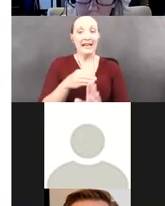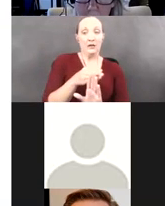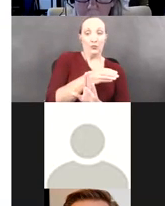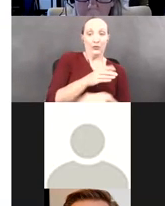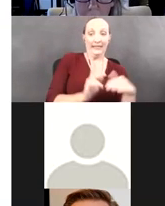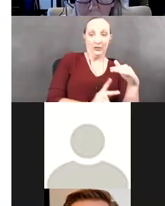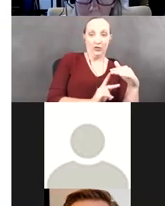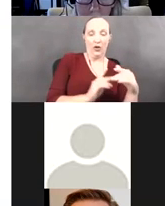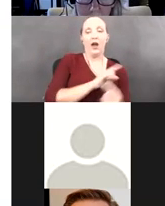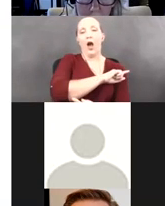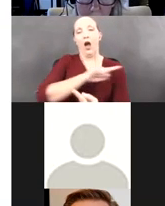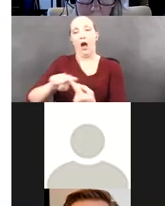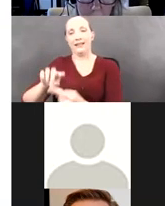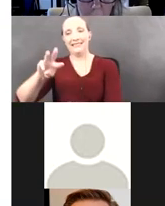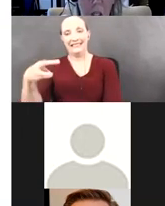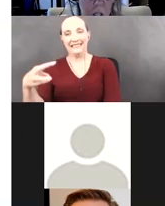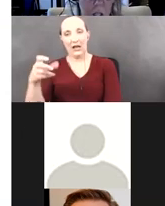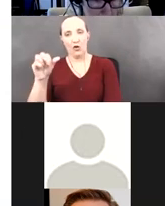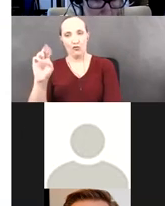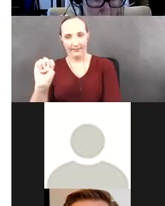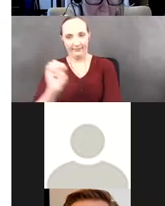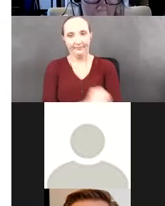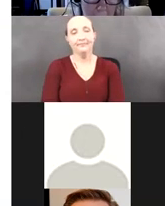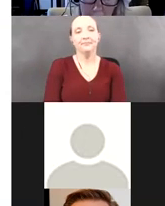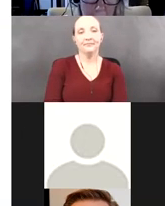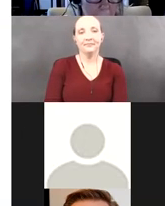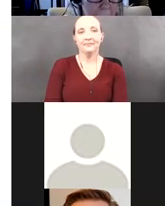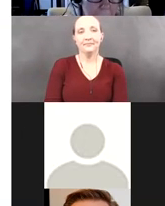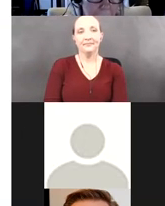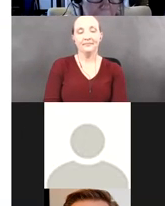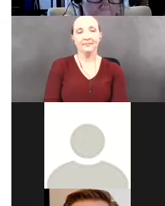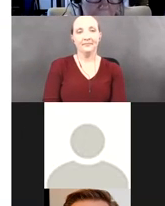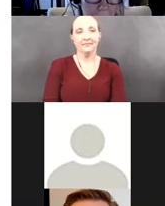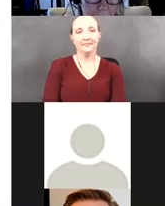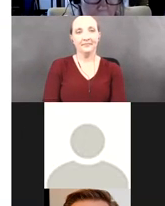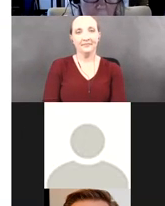en grados de kinder transicional a sexto grado.